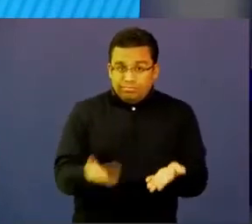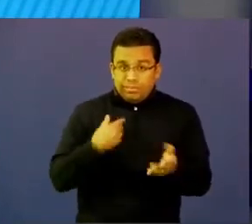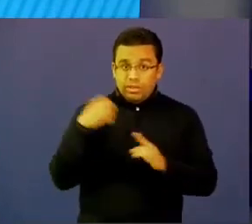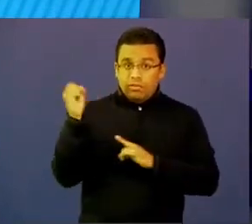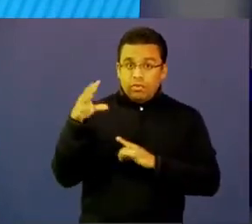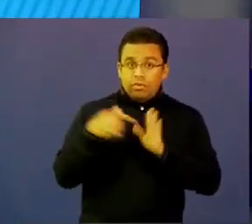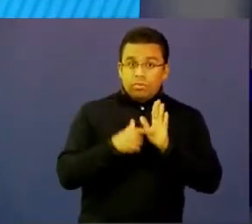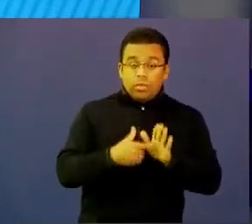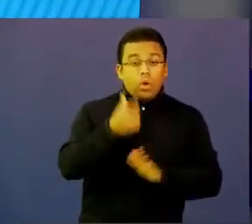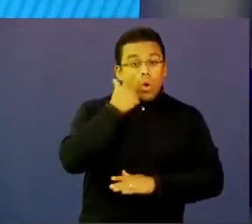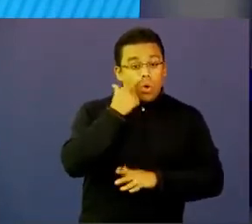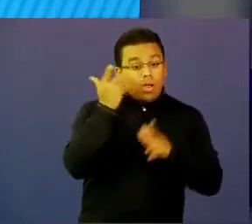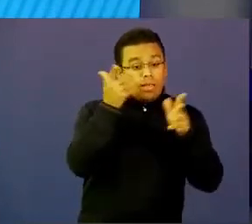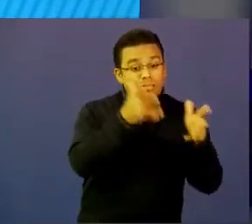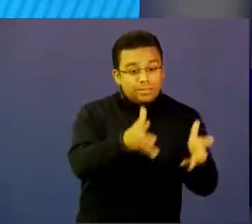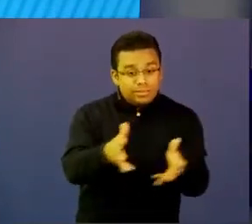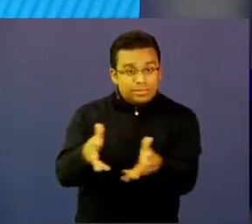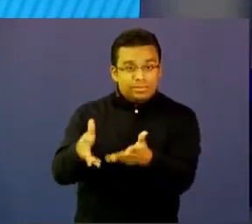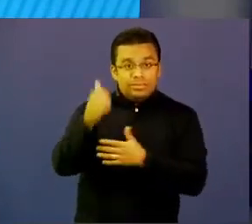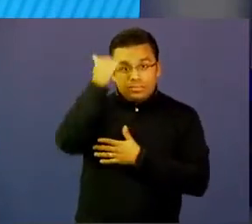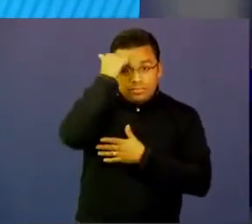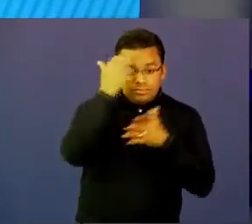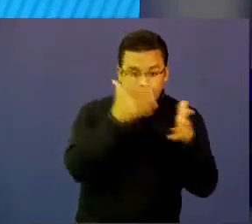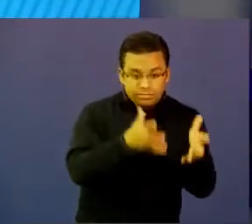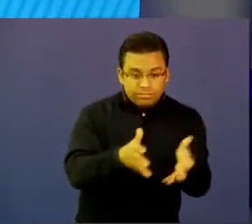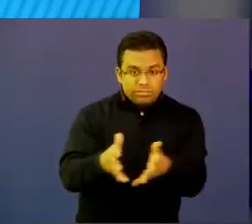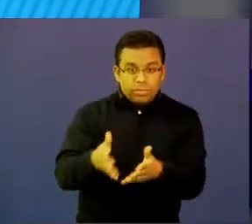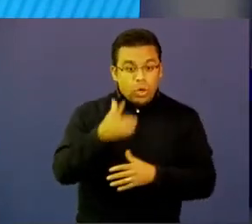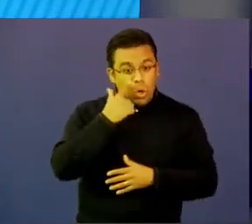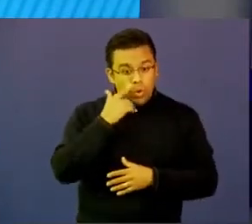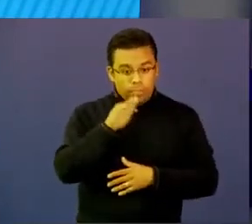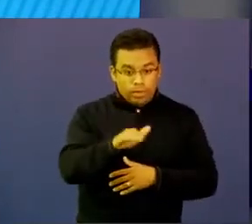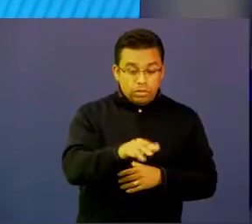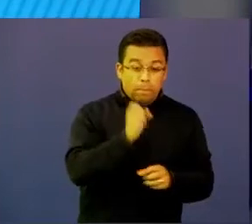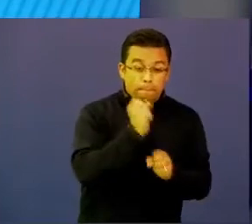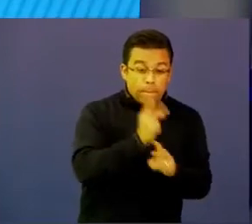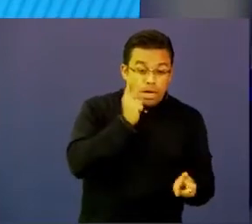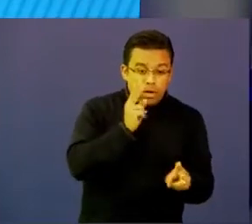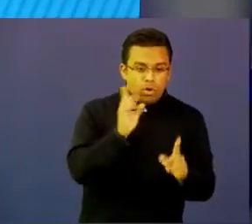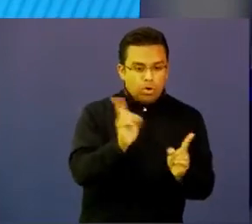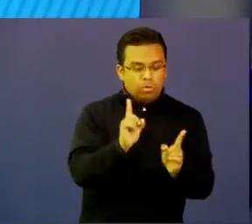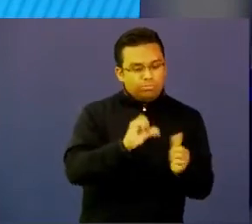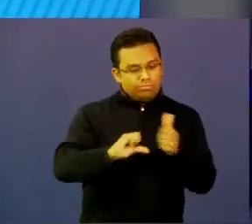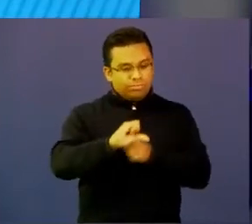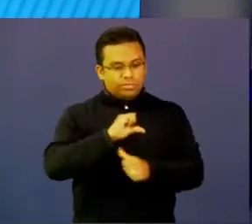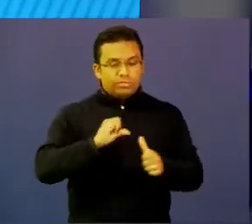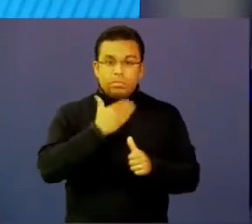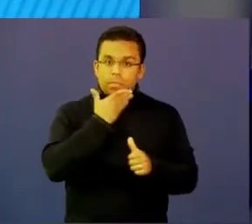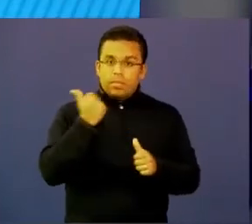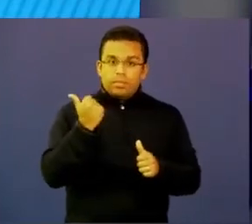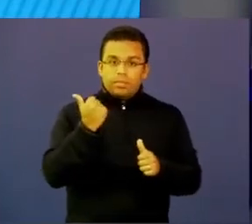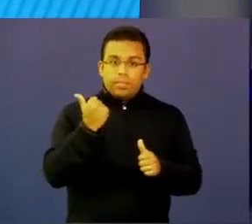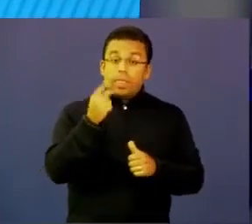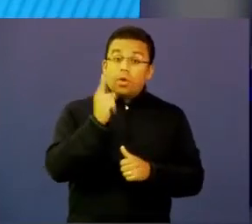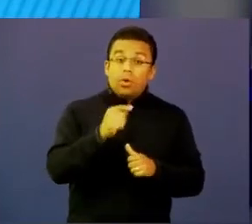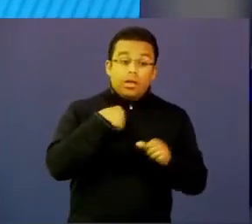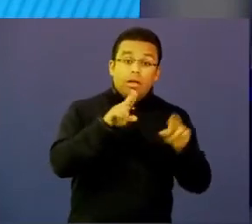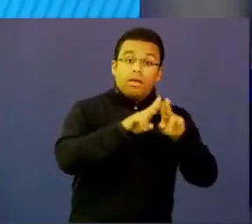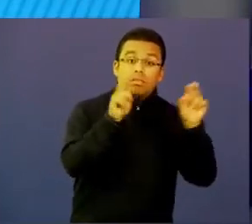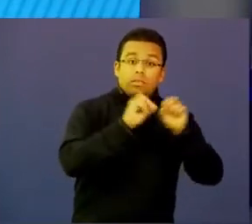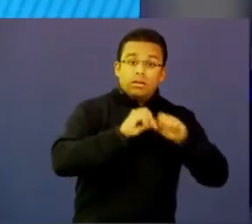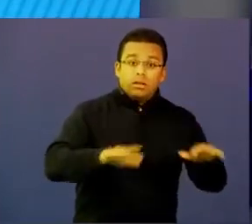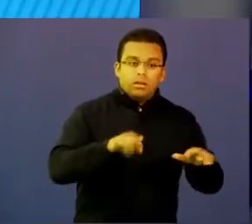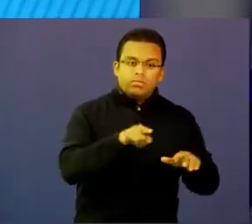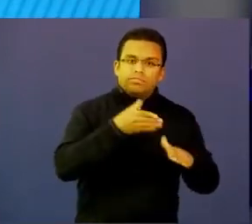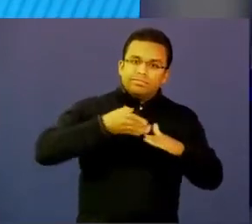la pedagogía y el acompañamiento hacemos de los riesgos ventajas. ¿Y por qué? Porque el internet realmente es el acceso al conocimiento.